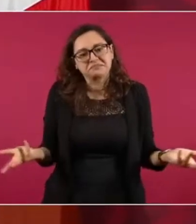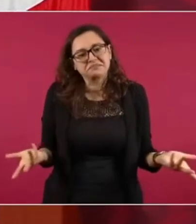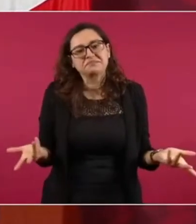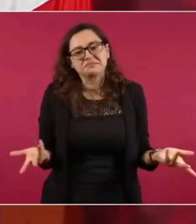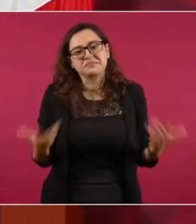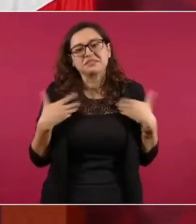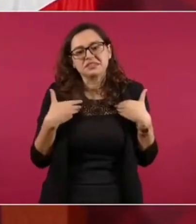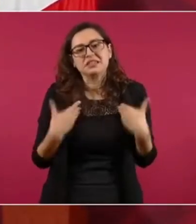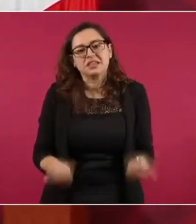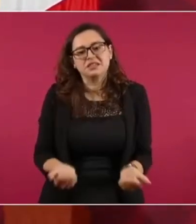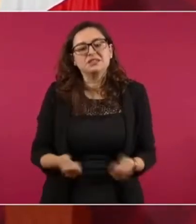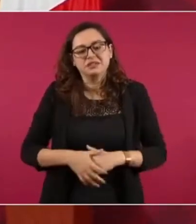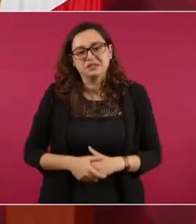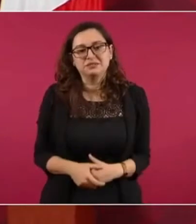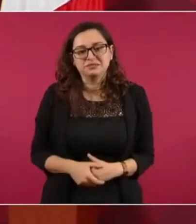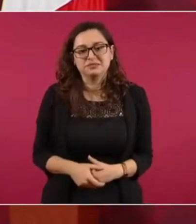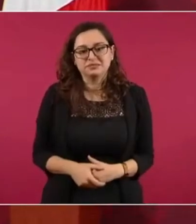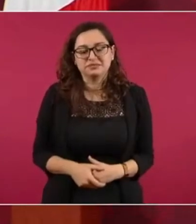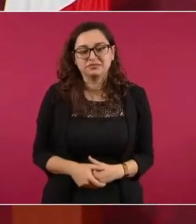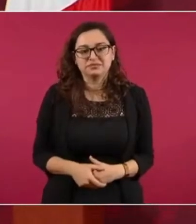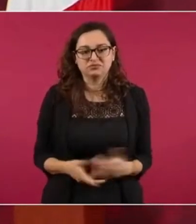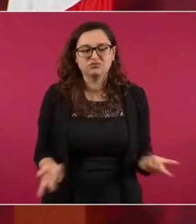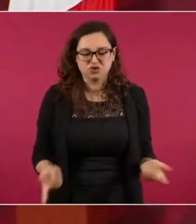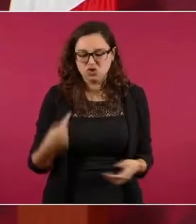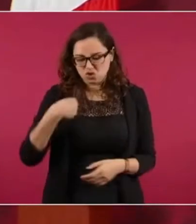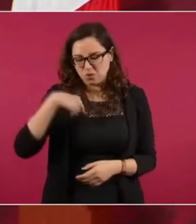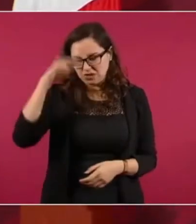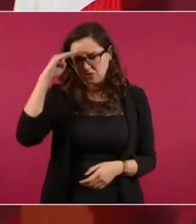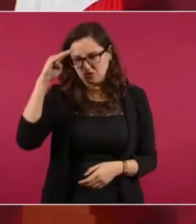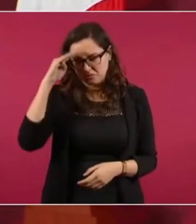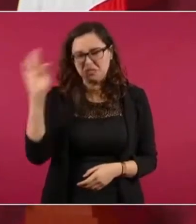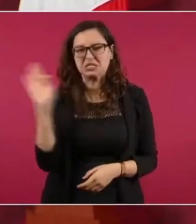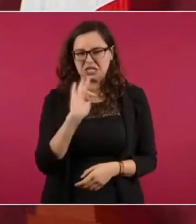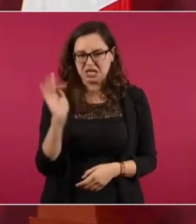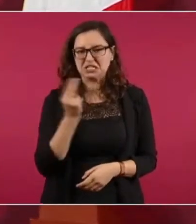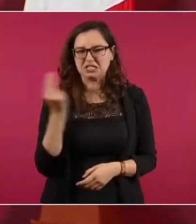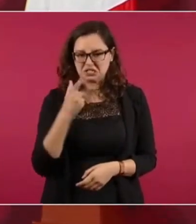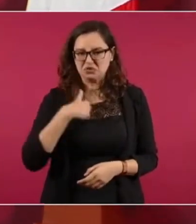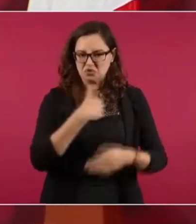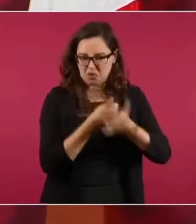Ya voy yo a empezar a ayudarles como asesor.